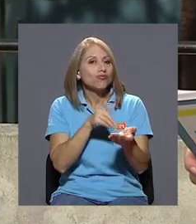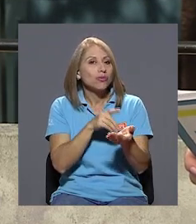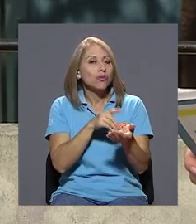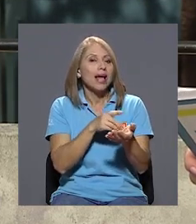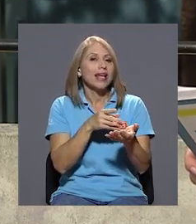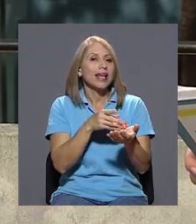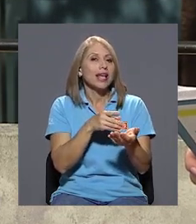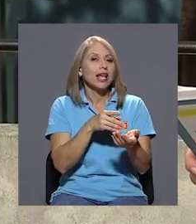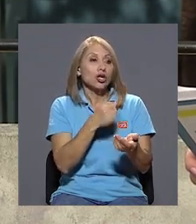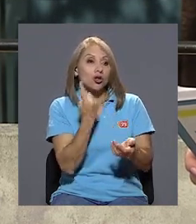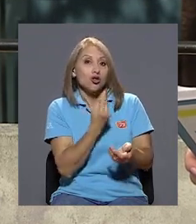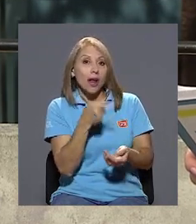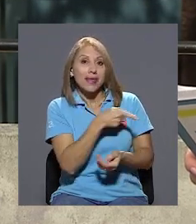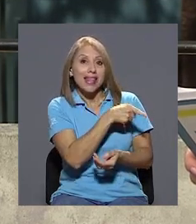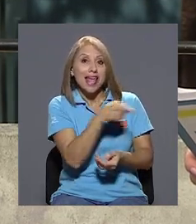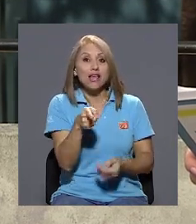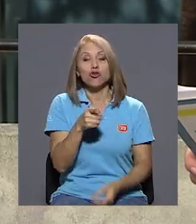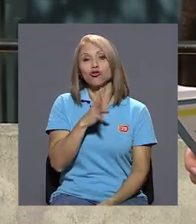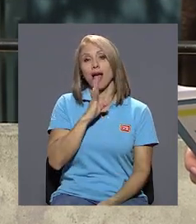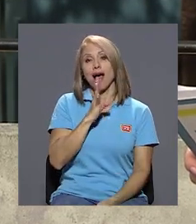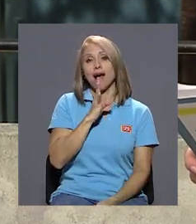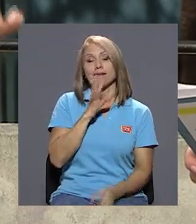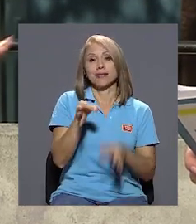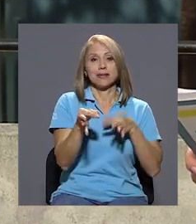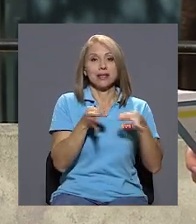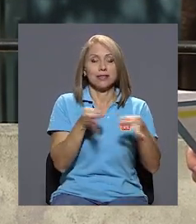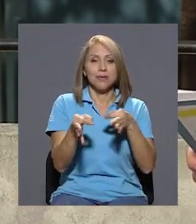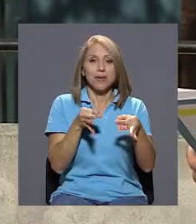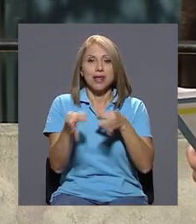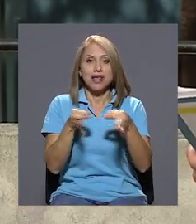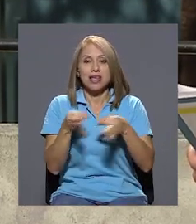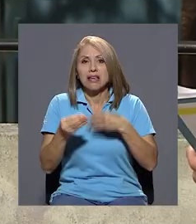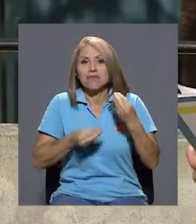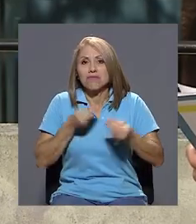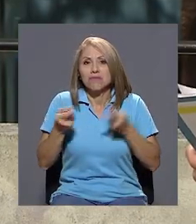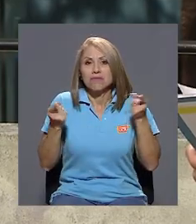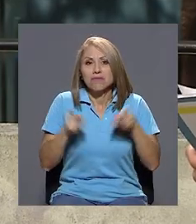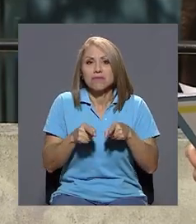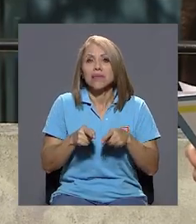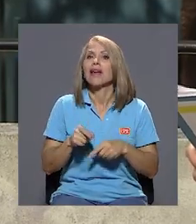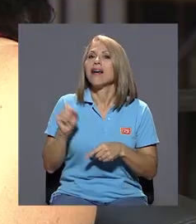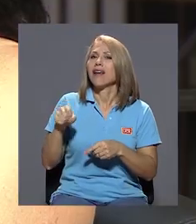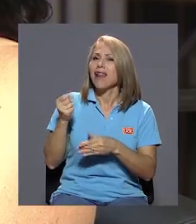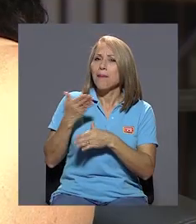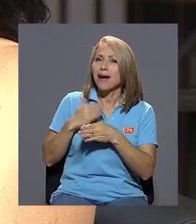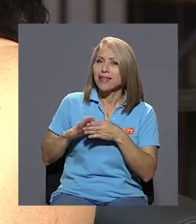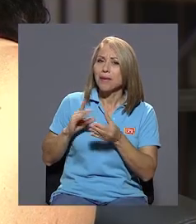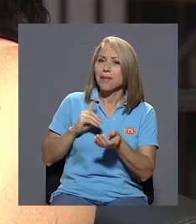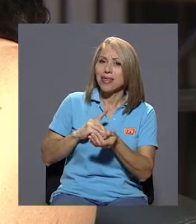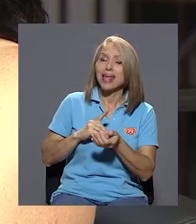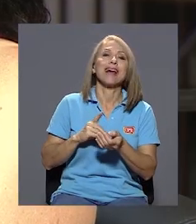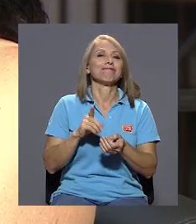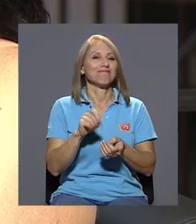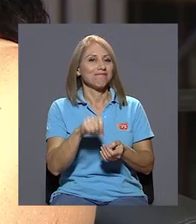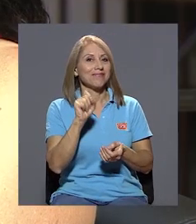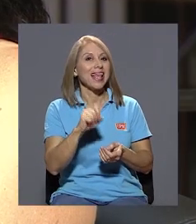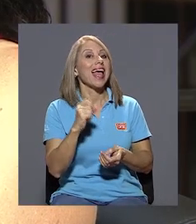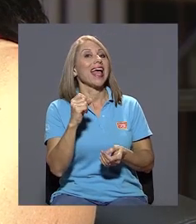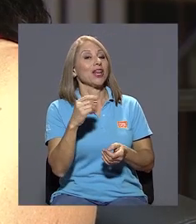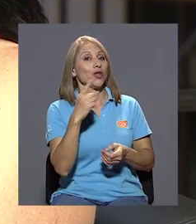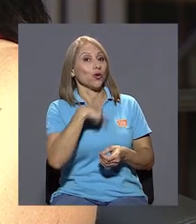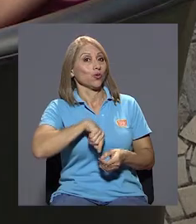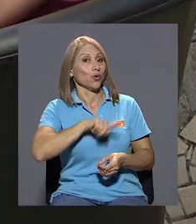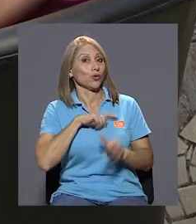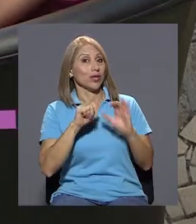cargo, no es solo que ellos vayan y hablen y te expliquen de cómo va a funcionar de la parte adentro. Médica, sí. La parte. Entonces, Azocardio